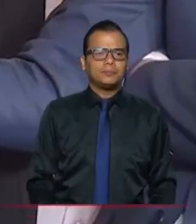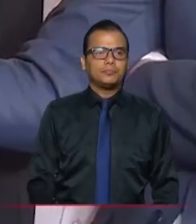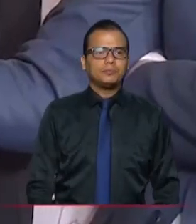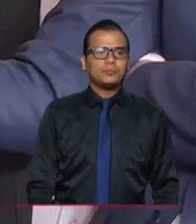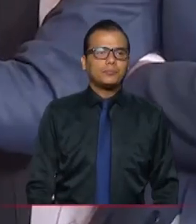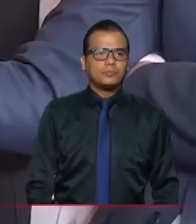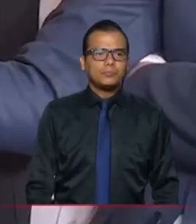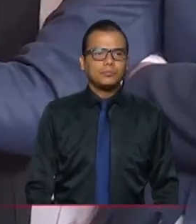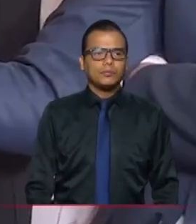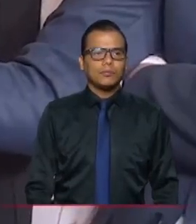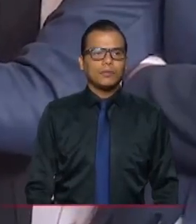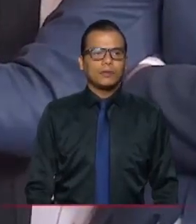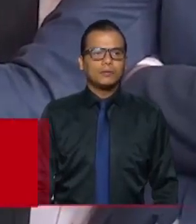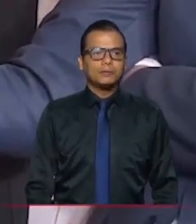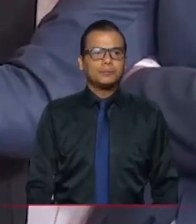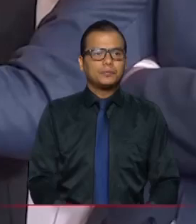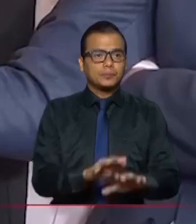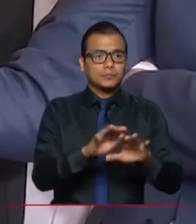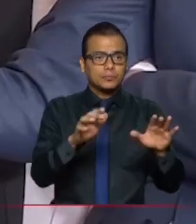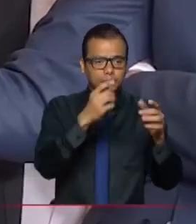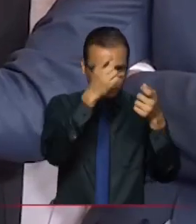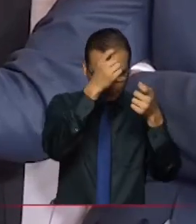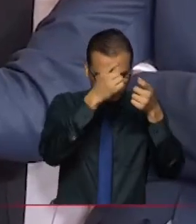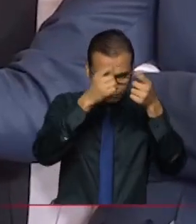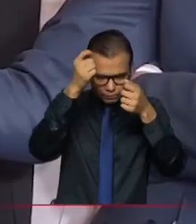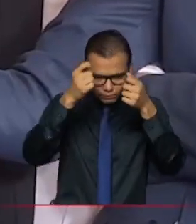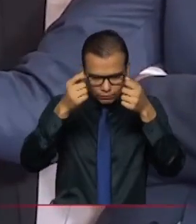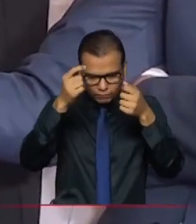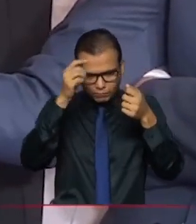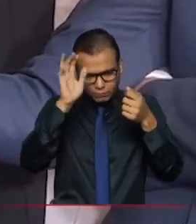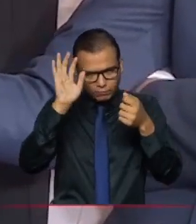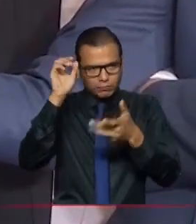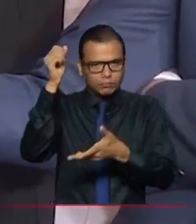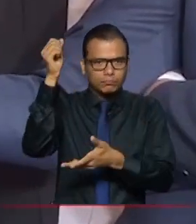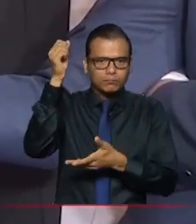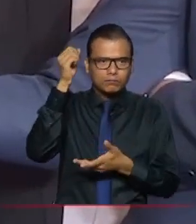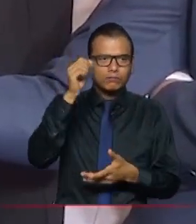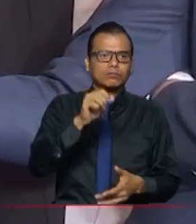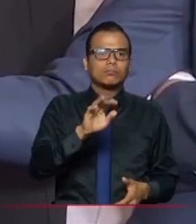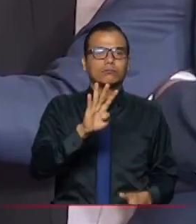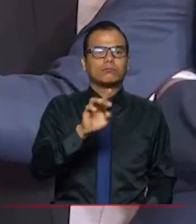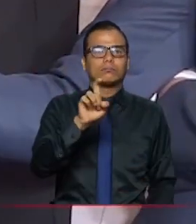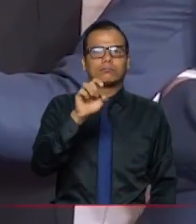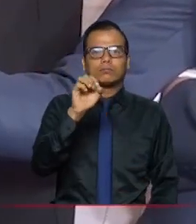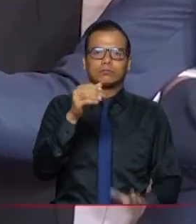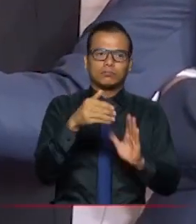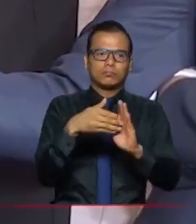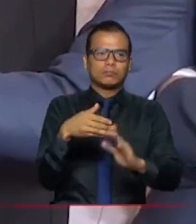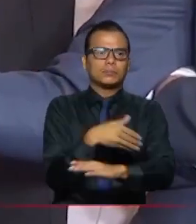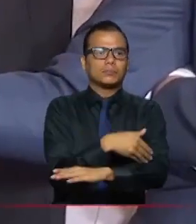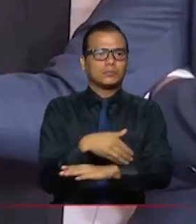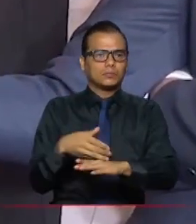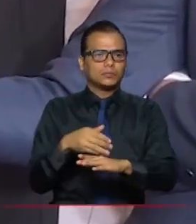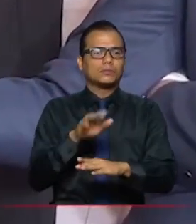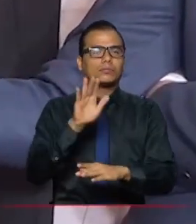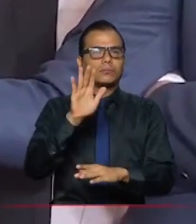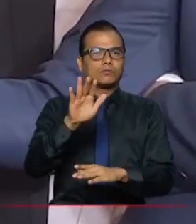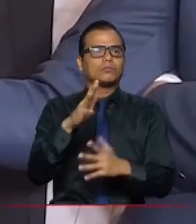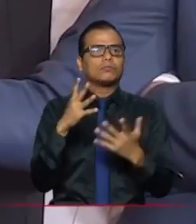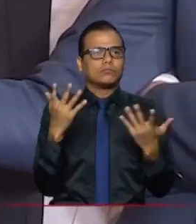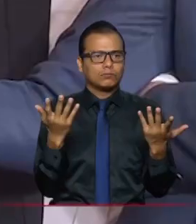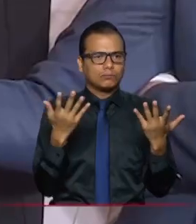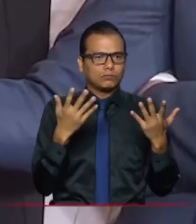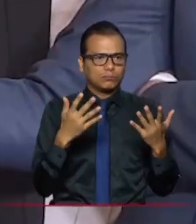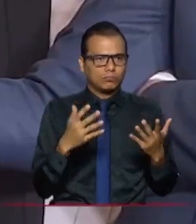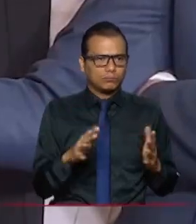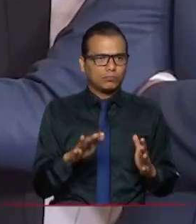Hoy lo que tenemos decantado por Gobierno Nacional es una cuota presupuestal de 460 mil millones de pesos. De esos 400 mil millones